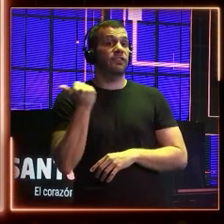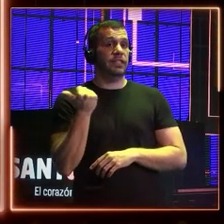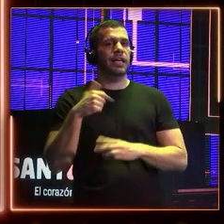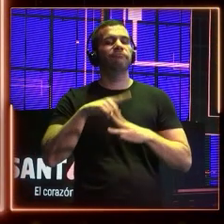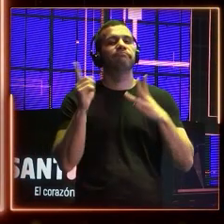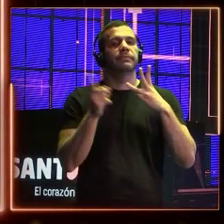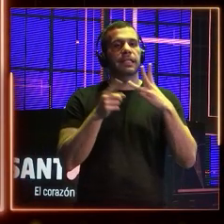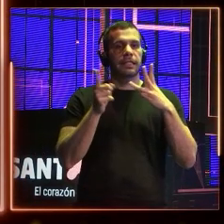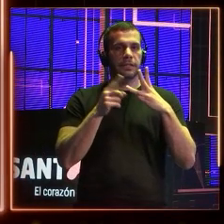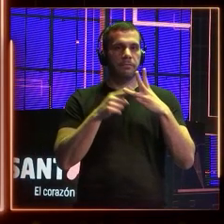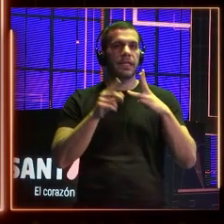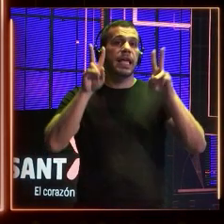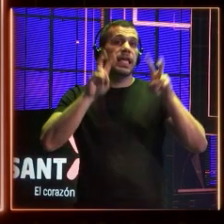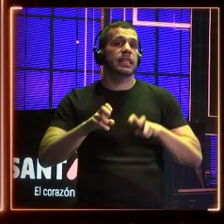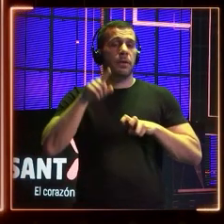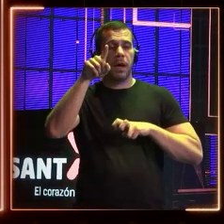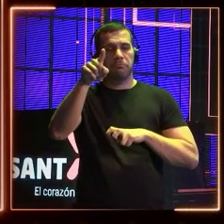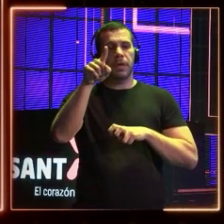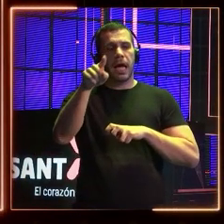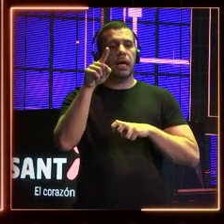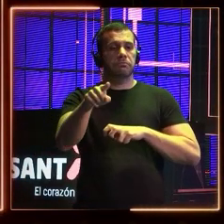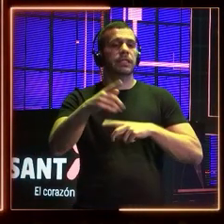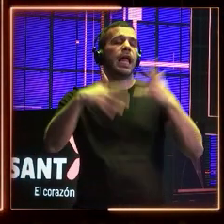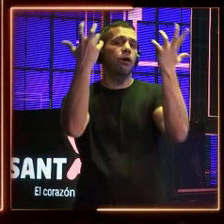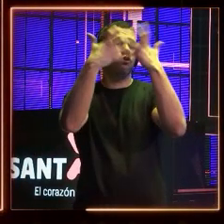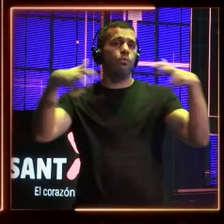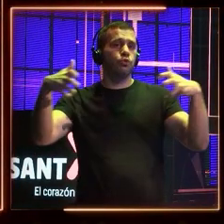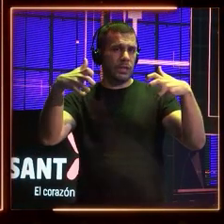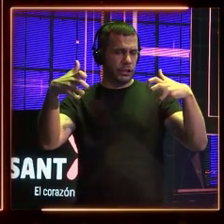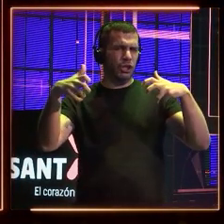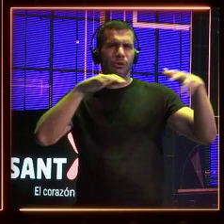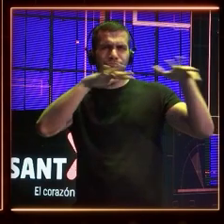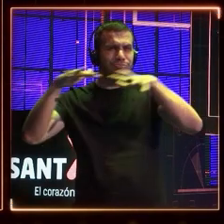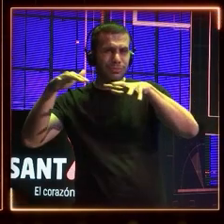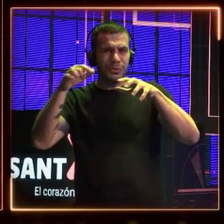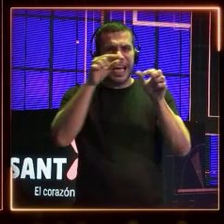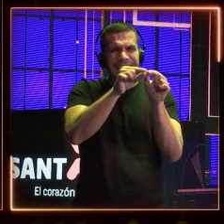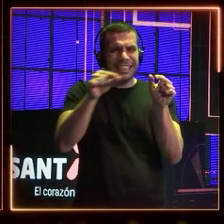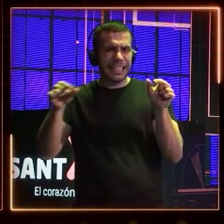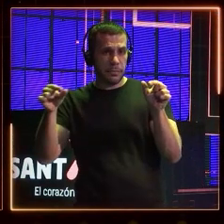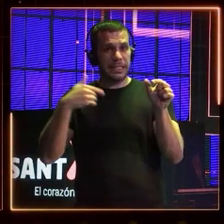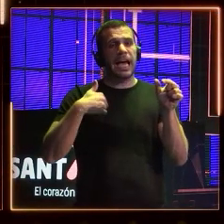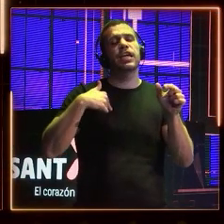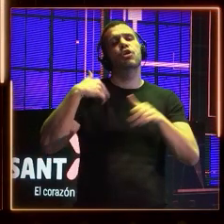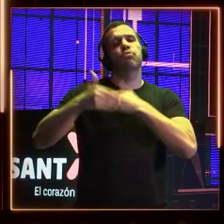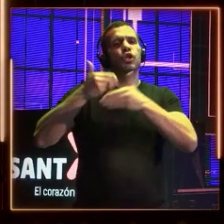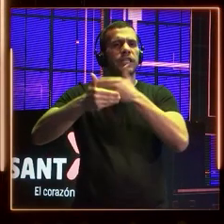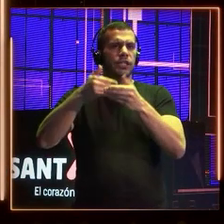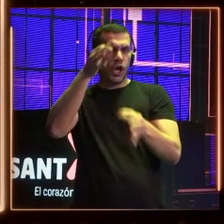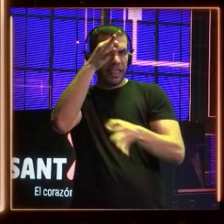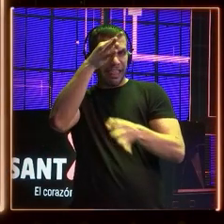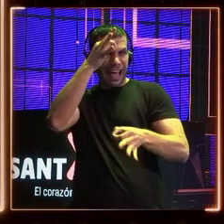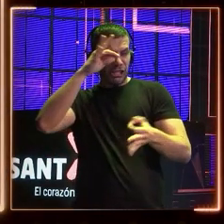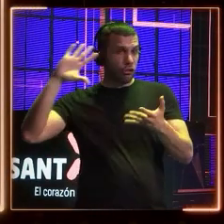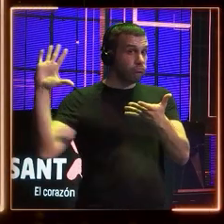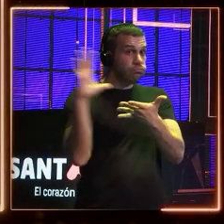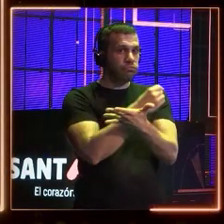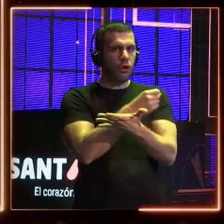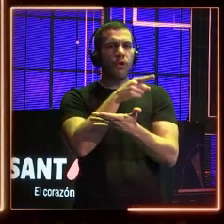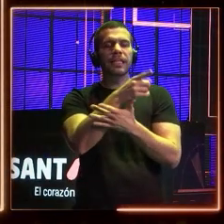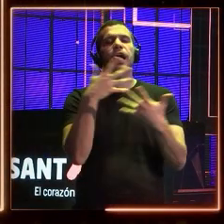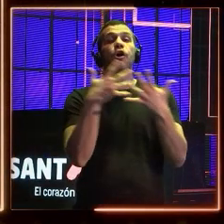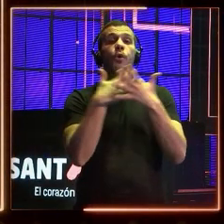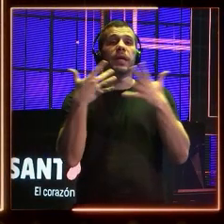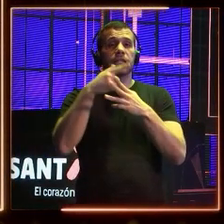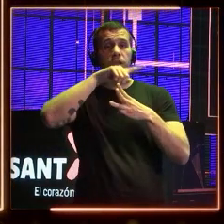lugar la computación masiva los chips la computación en la nube los centros de procesos de datos es esa amalgama esta combinación de los